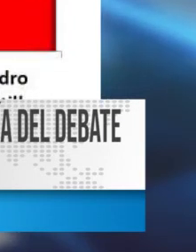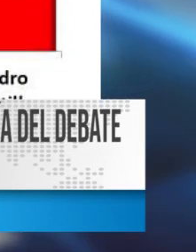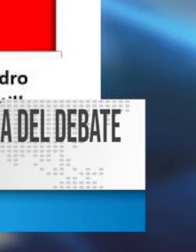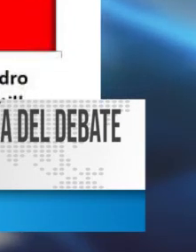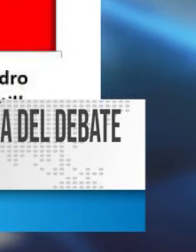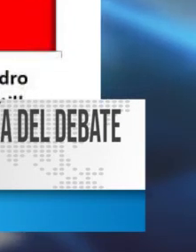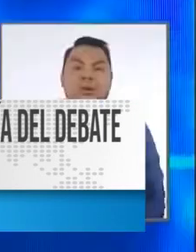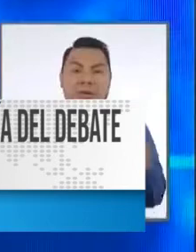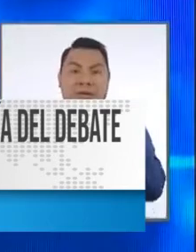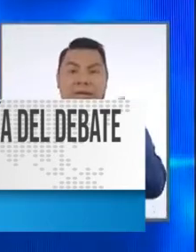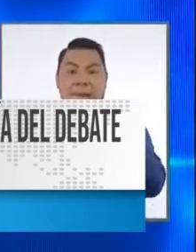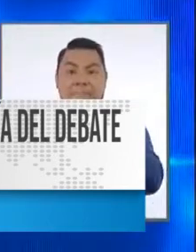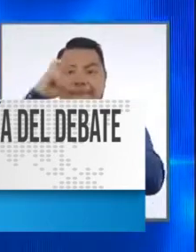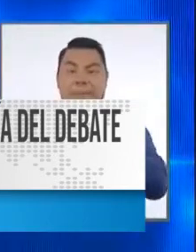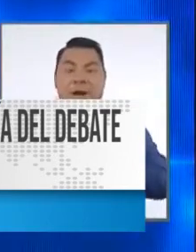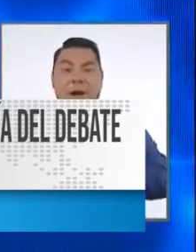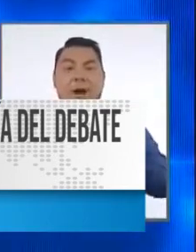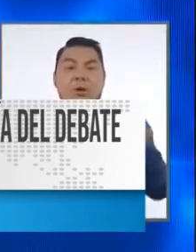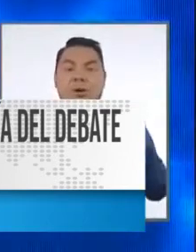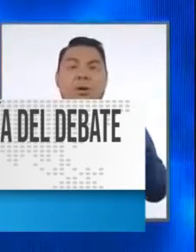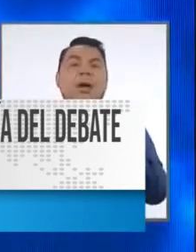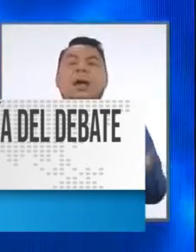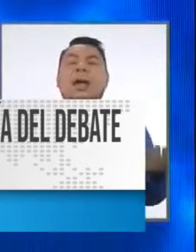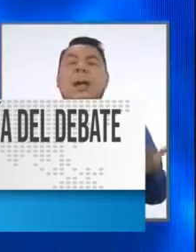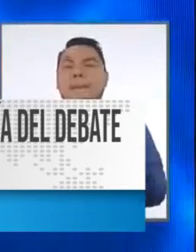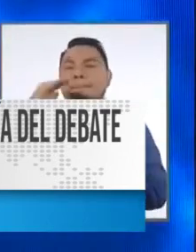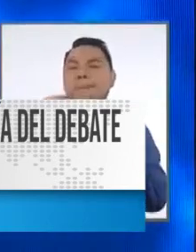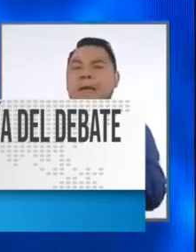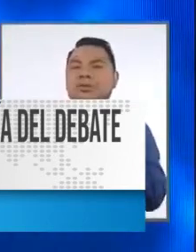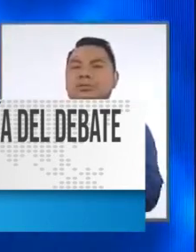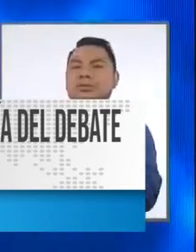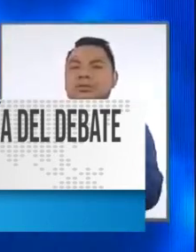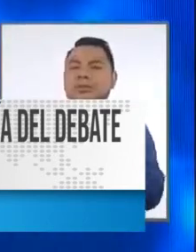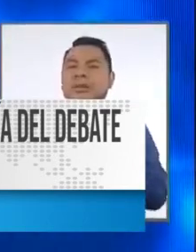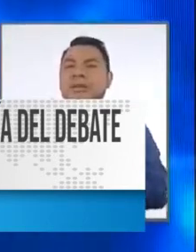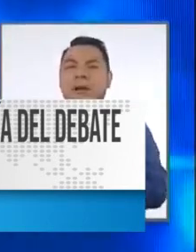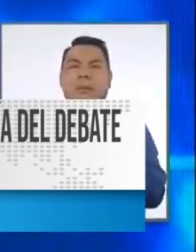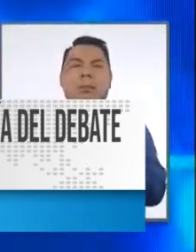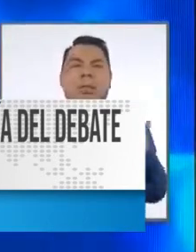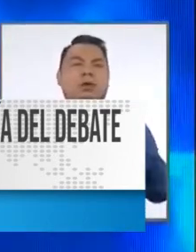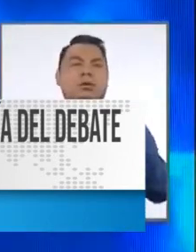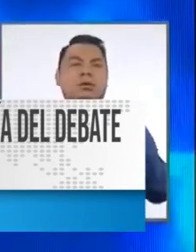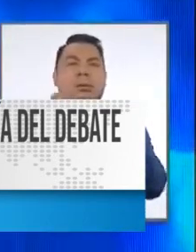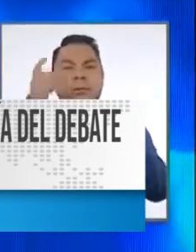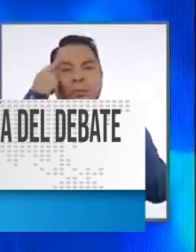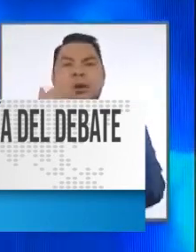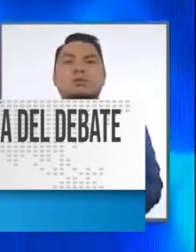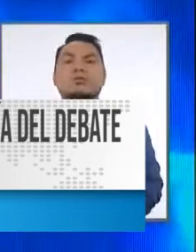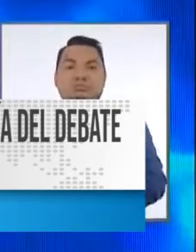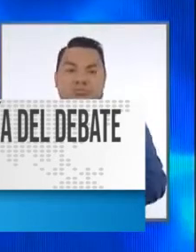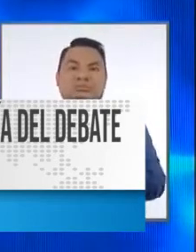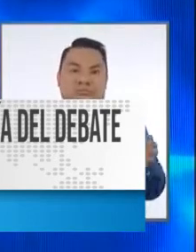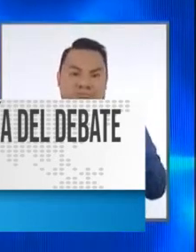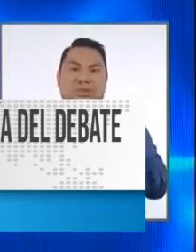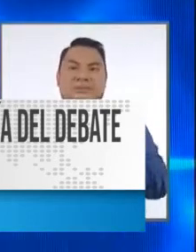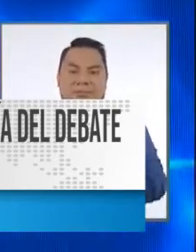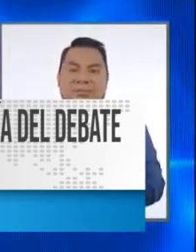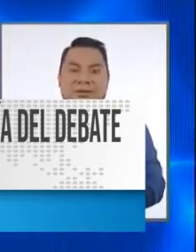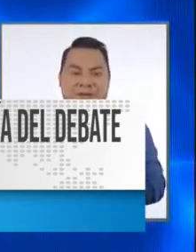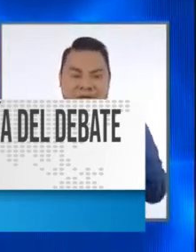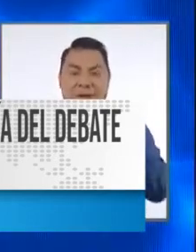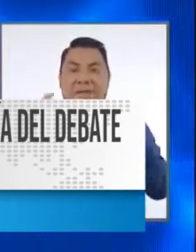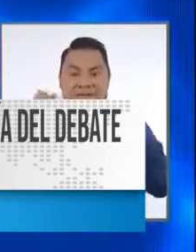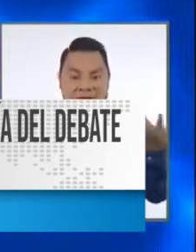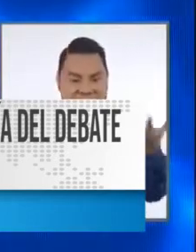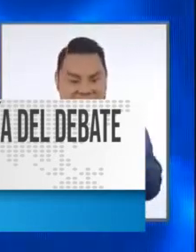voto. En el quinto lugar se encuentra el candidato Hernando de Soto, de Avanza País, que muestra